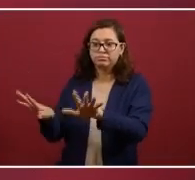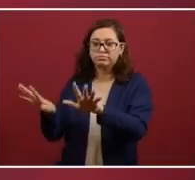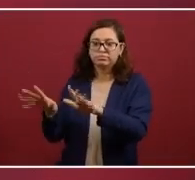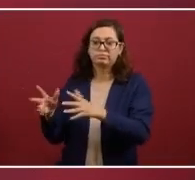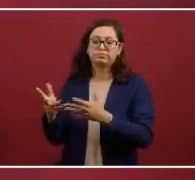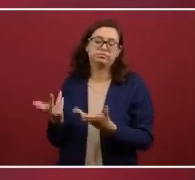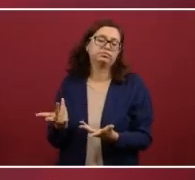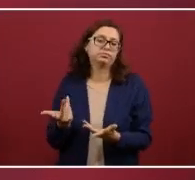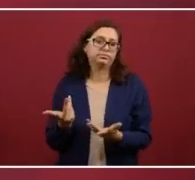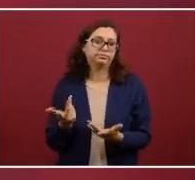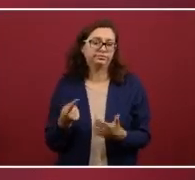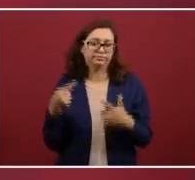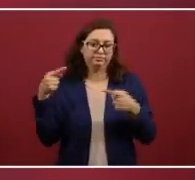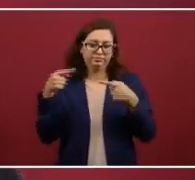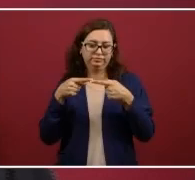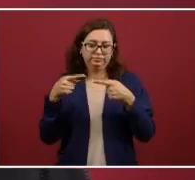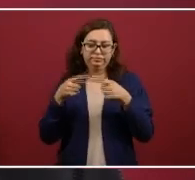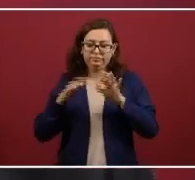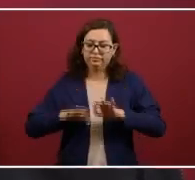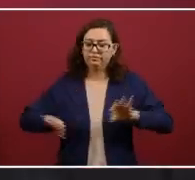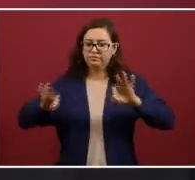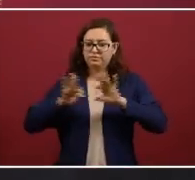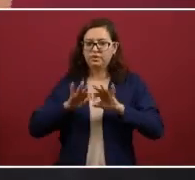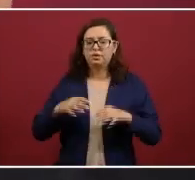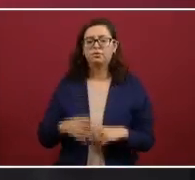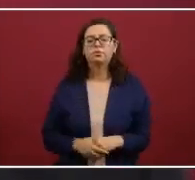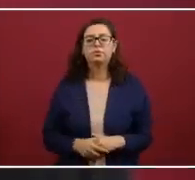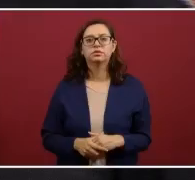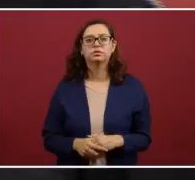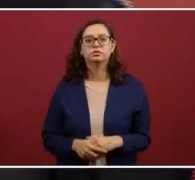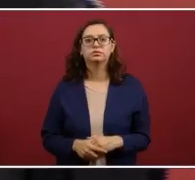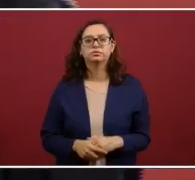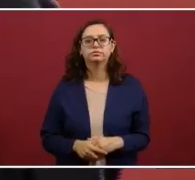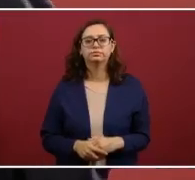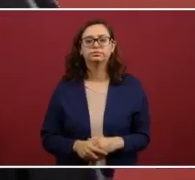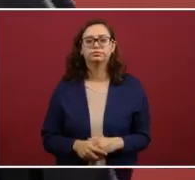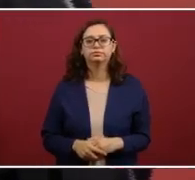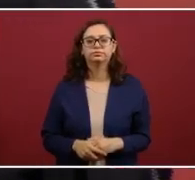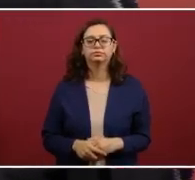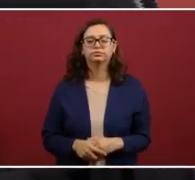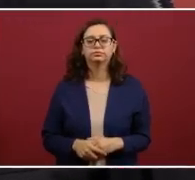es un criterio, sin